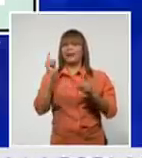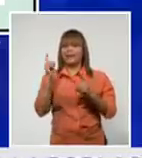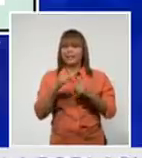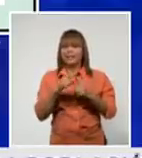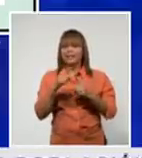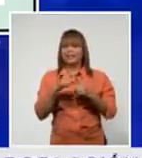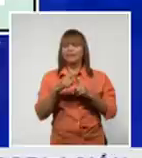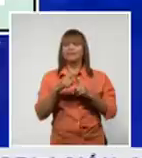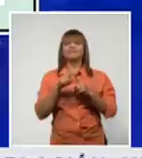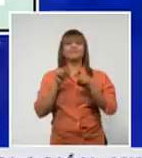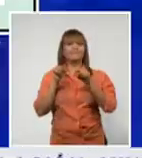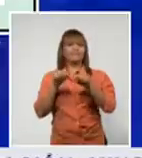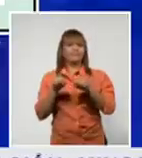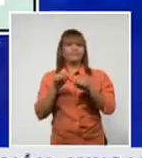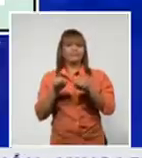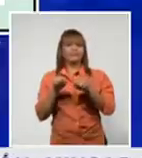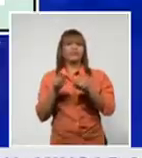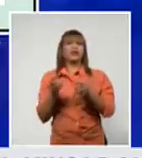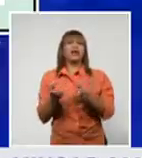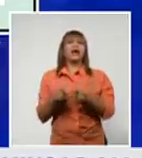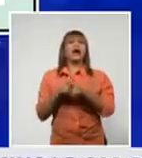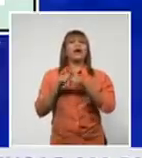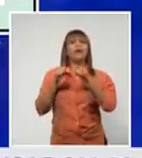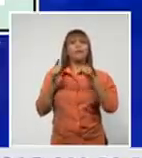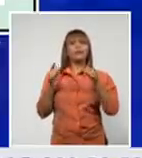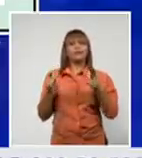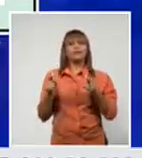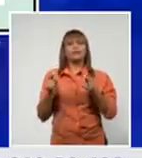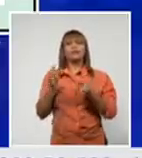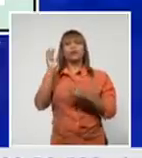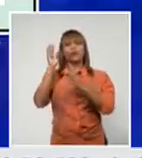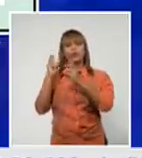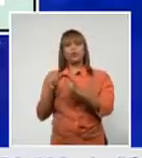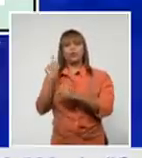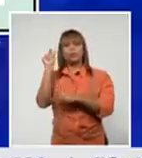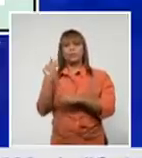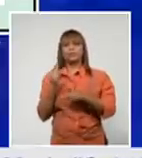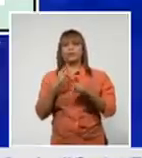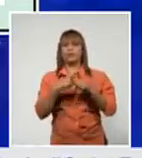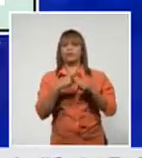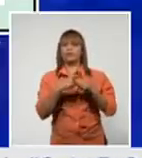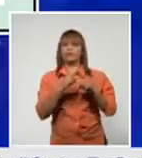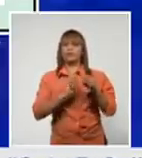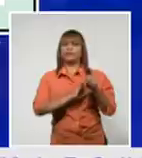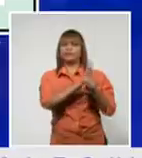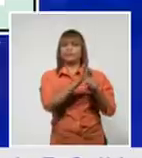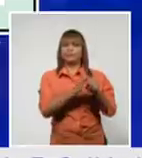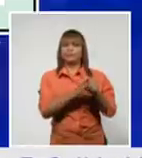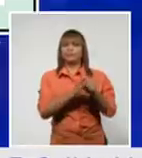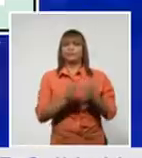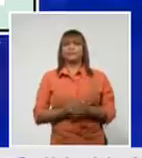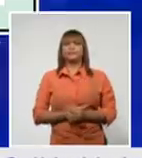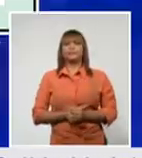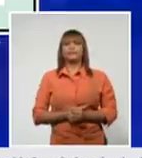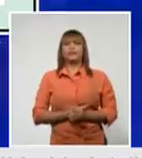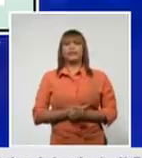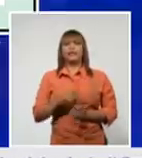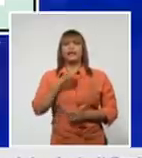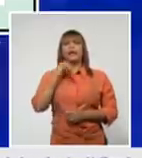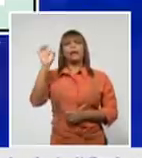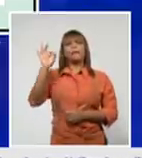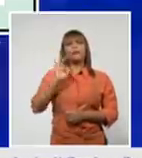que fueron incrementando el número de casos. La letalidad de septiembre,